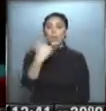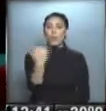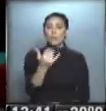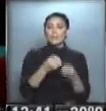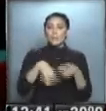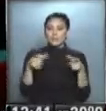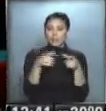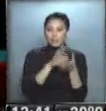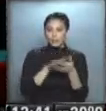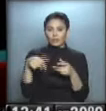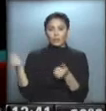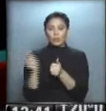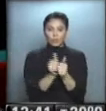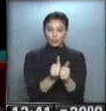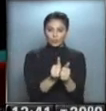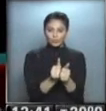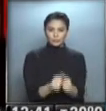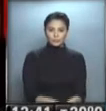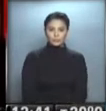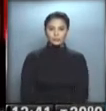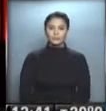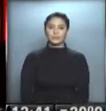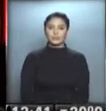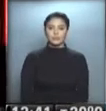Buenos Aires. Estuvimos con ella.